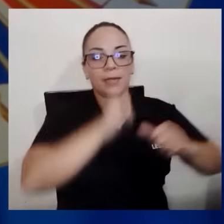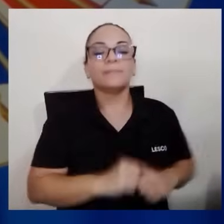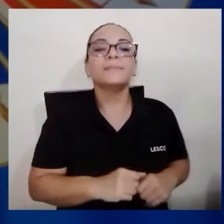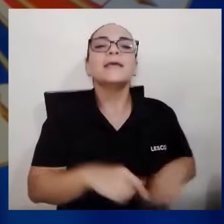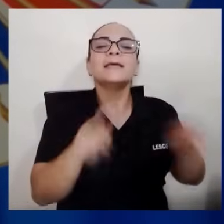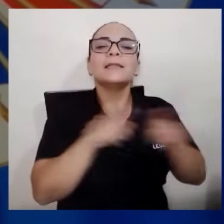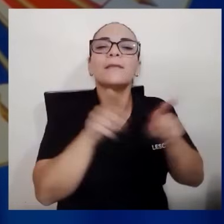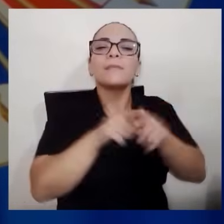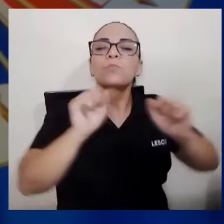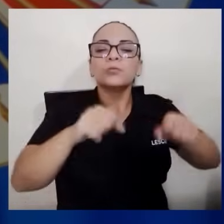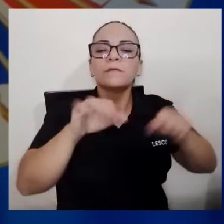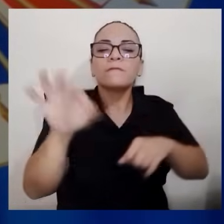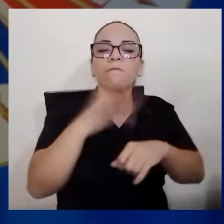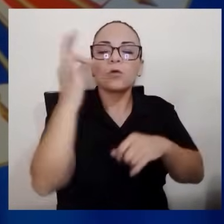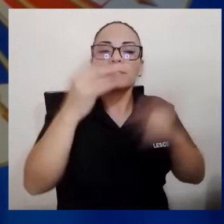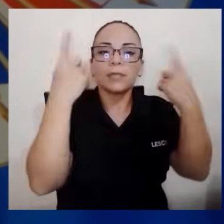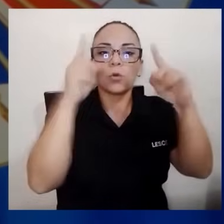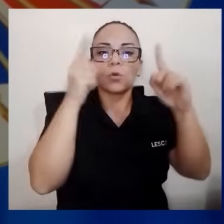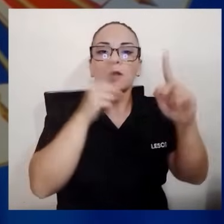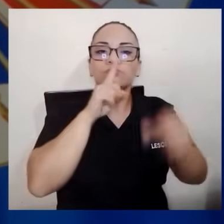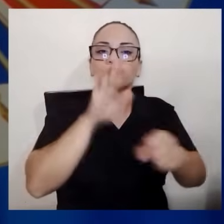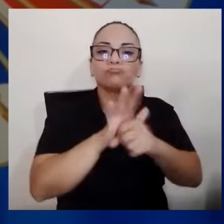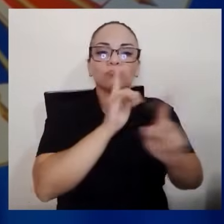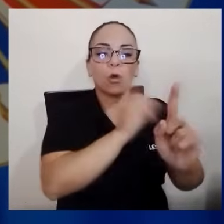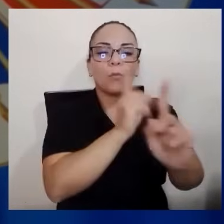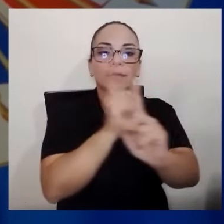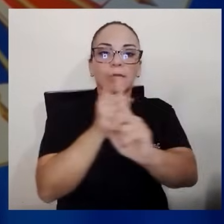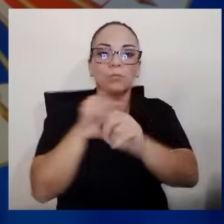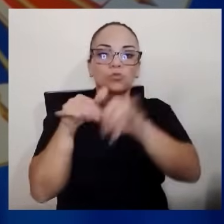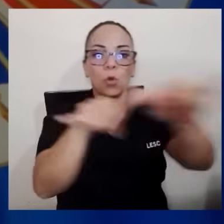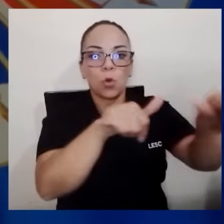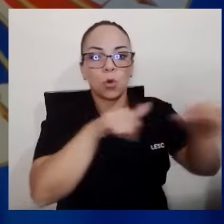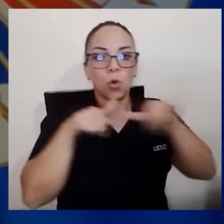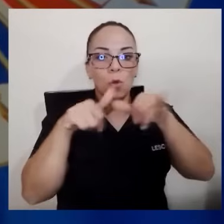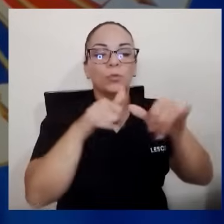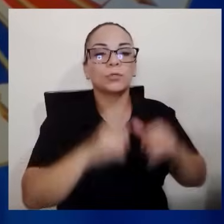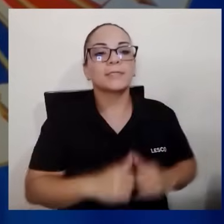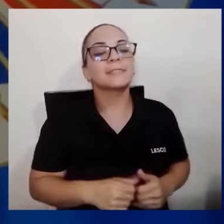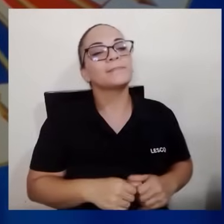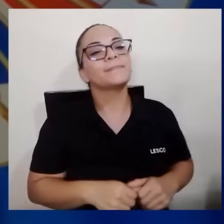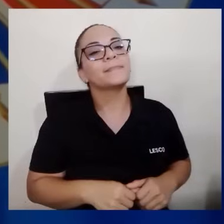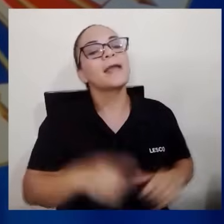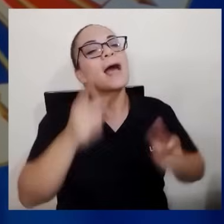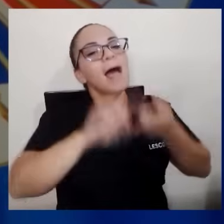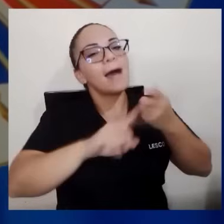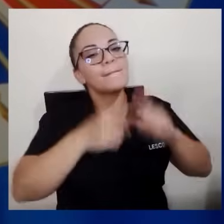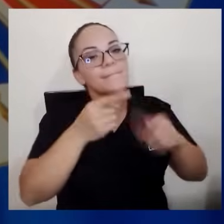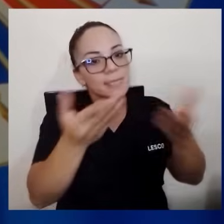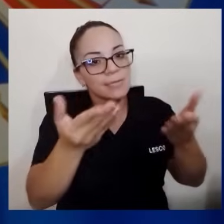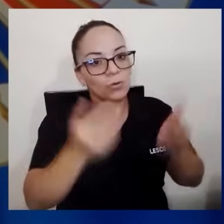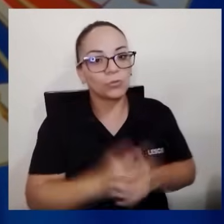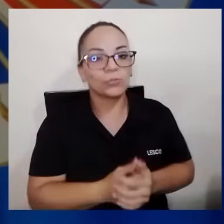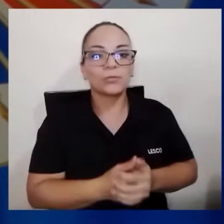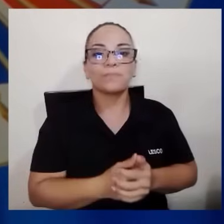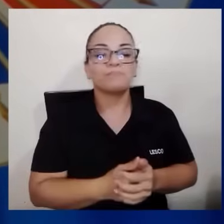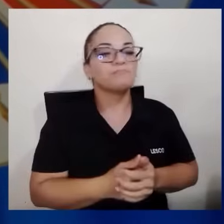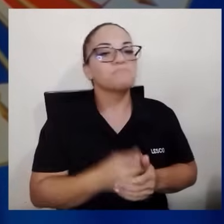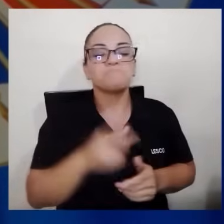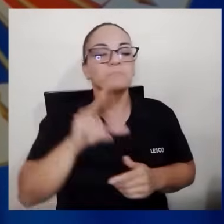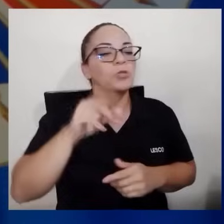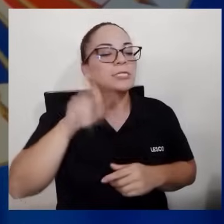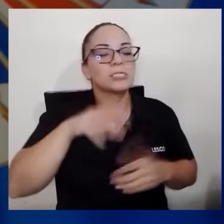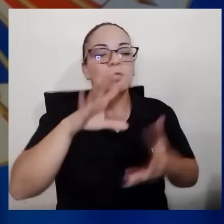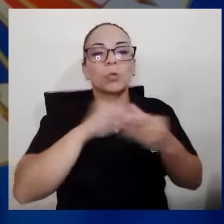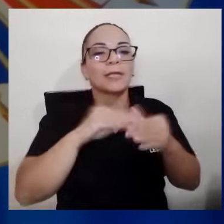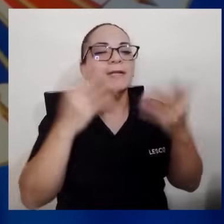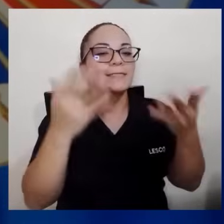lograr nuestros objetivos comunes amigos no tengo que contarles que las